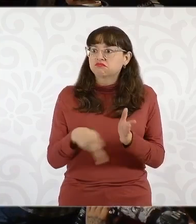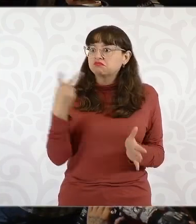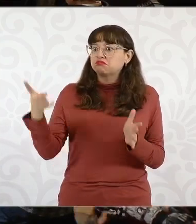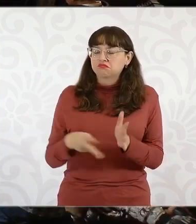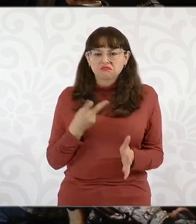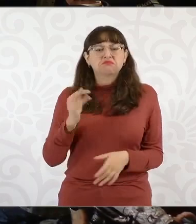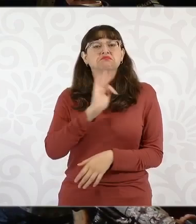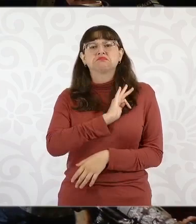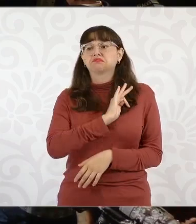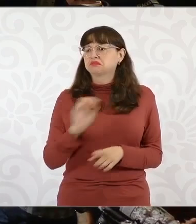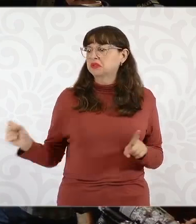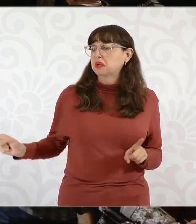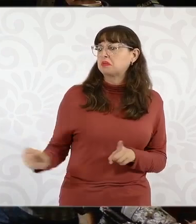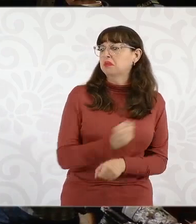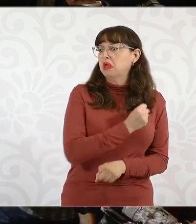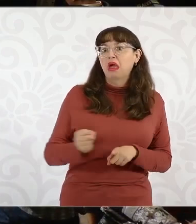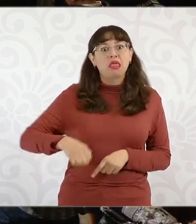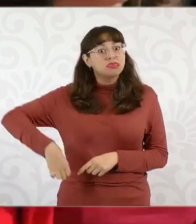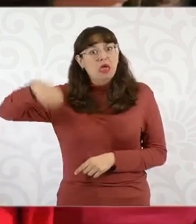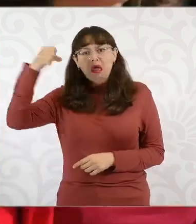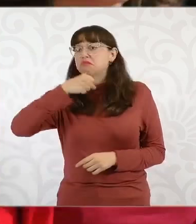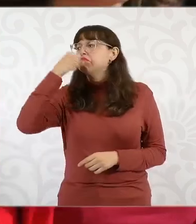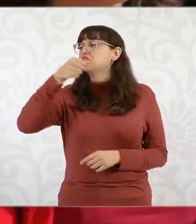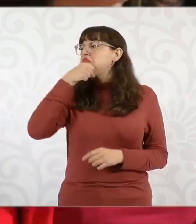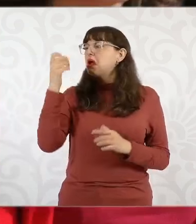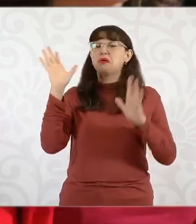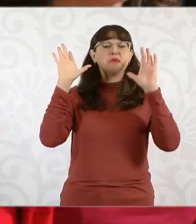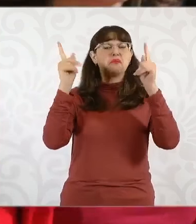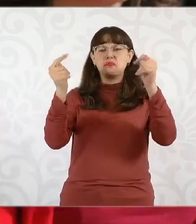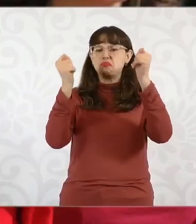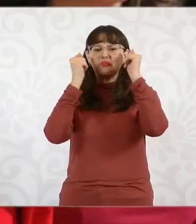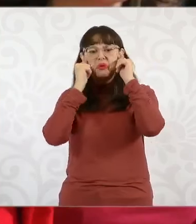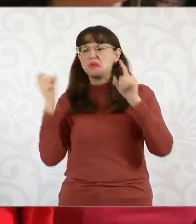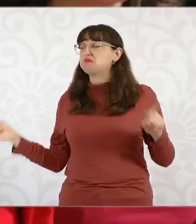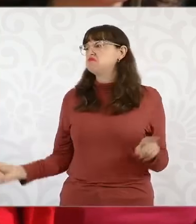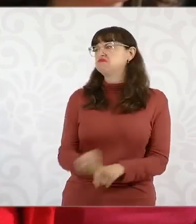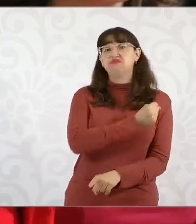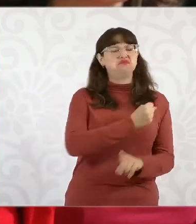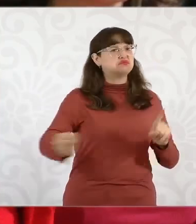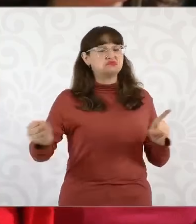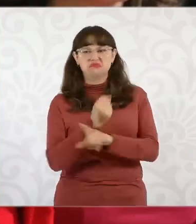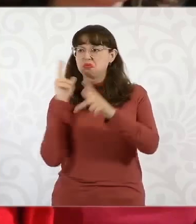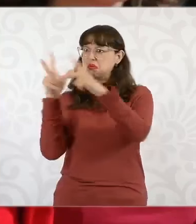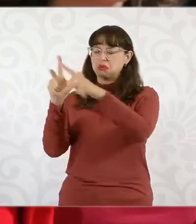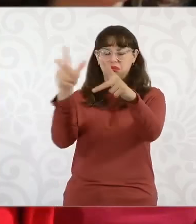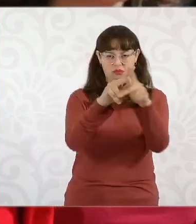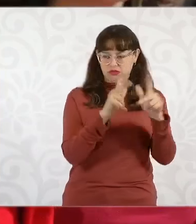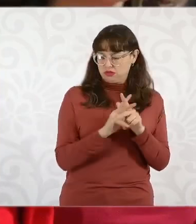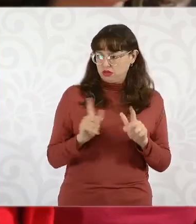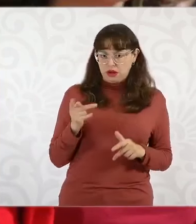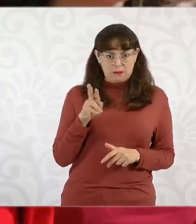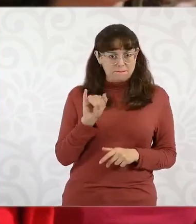puedes agredir a un adulto mayor que a cualquier otro diputado con el fuero constitucional. Preguntarle, presidenta, sobre esta